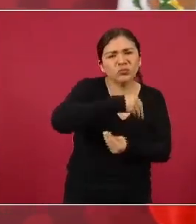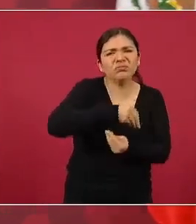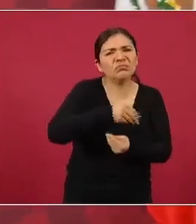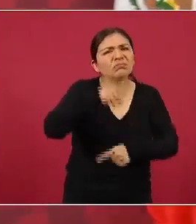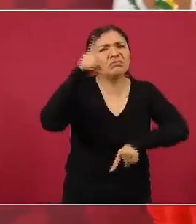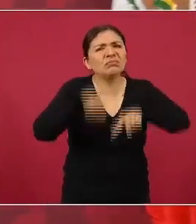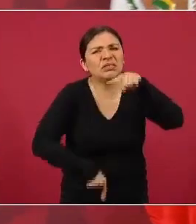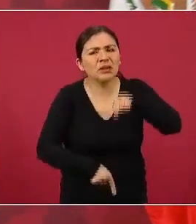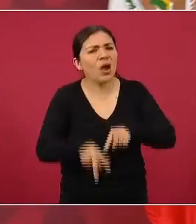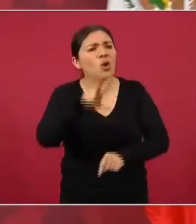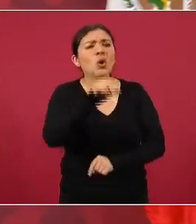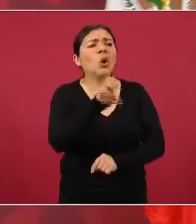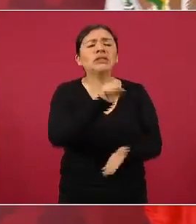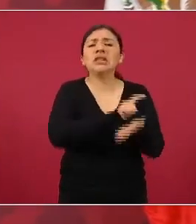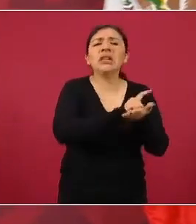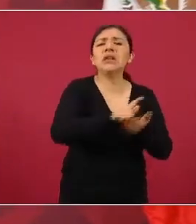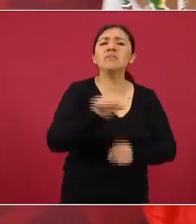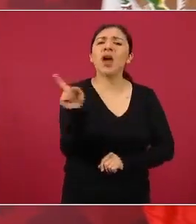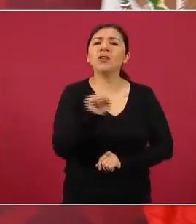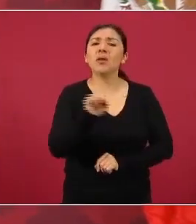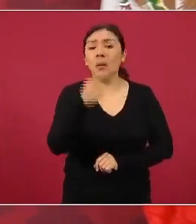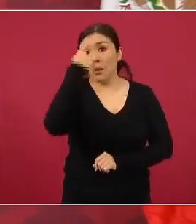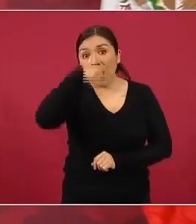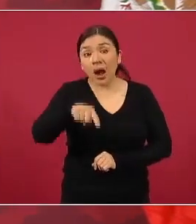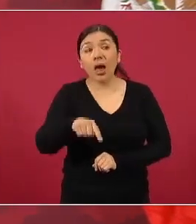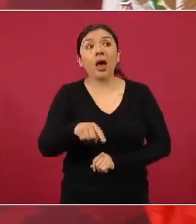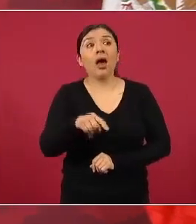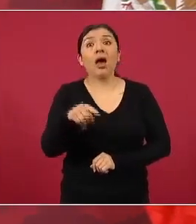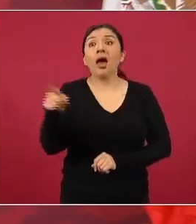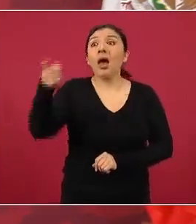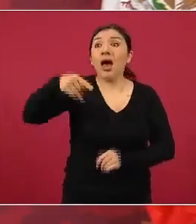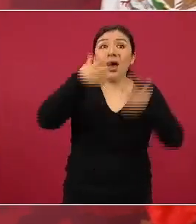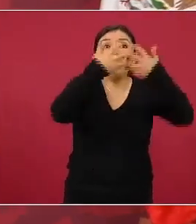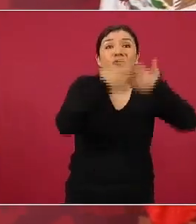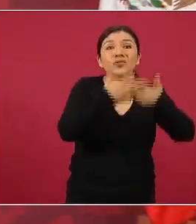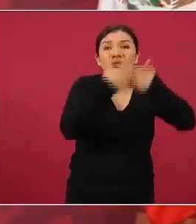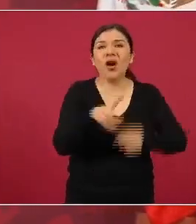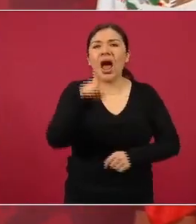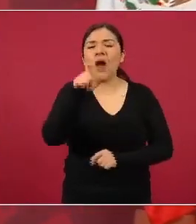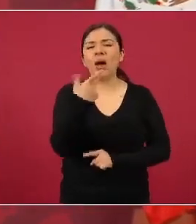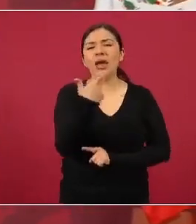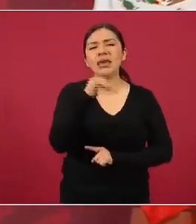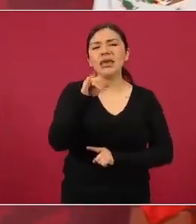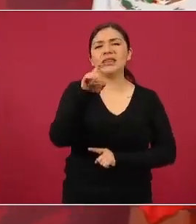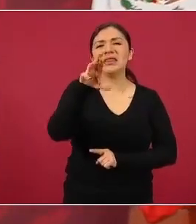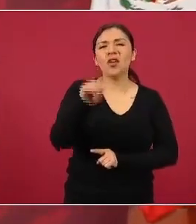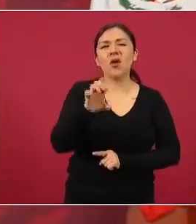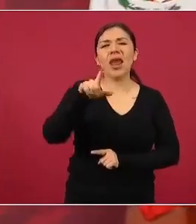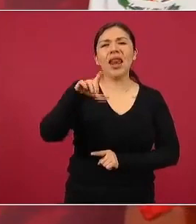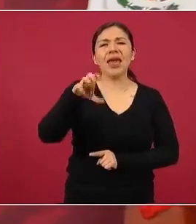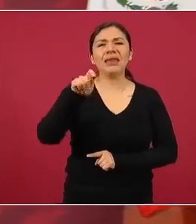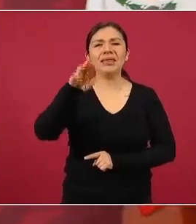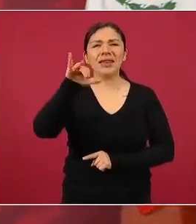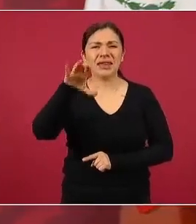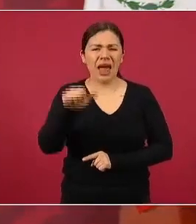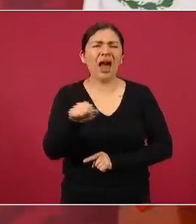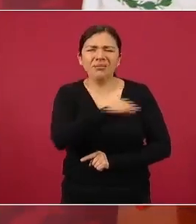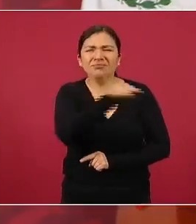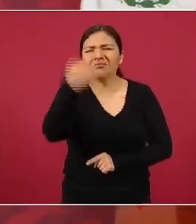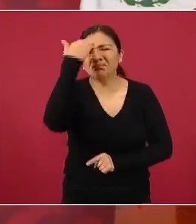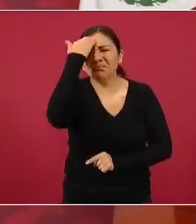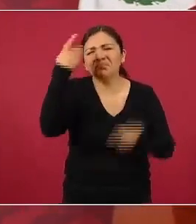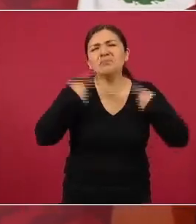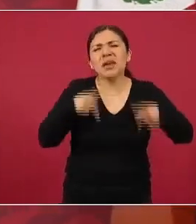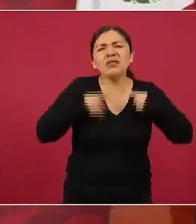para limitar la producción de las hidroeléctricas, los que tienen más edad, y esto